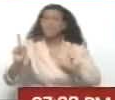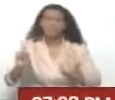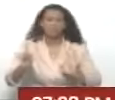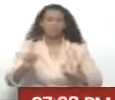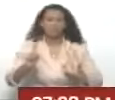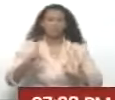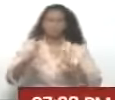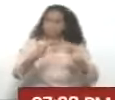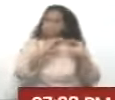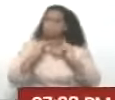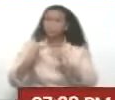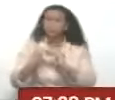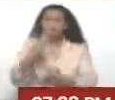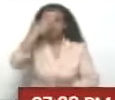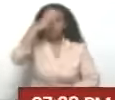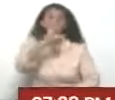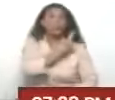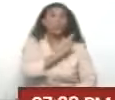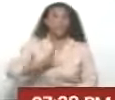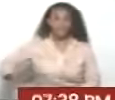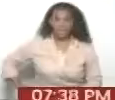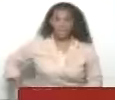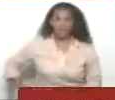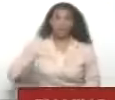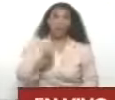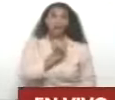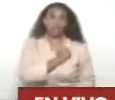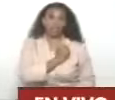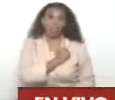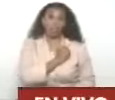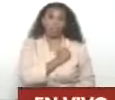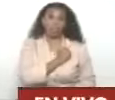tomo. Soy cristiano, católico,